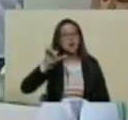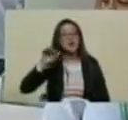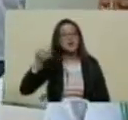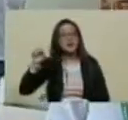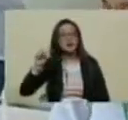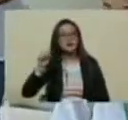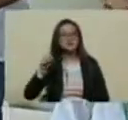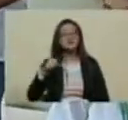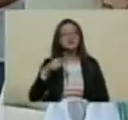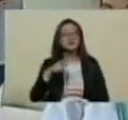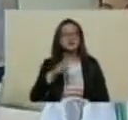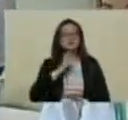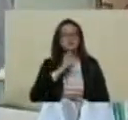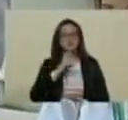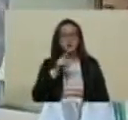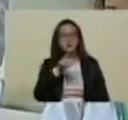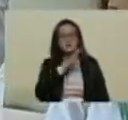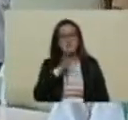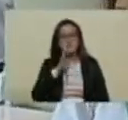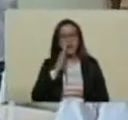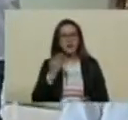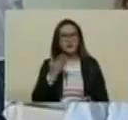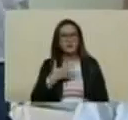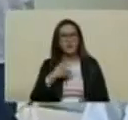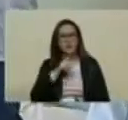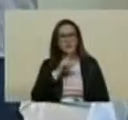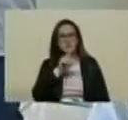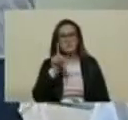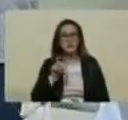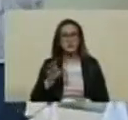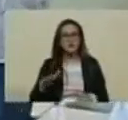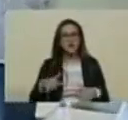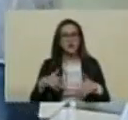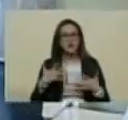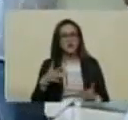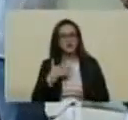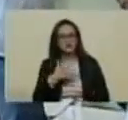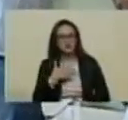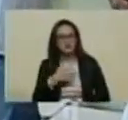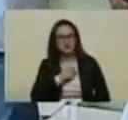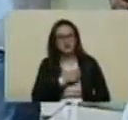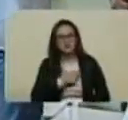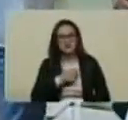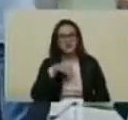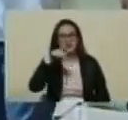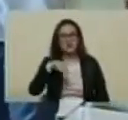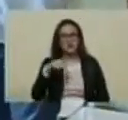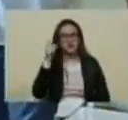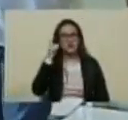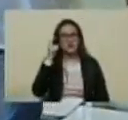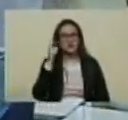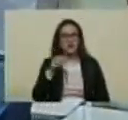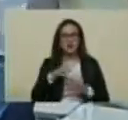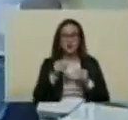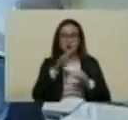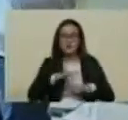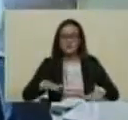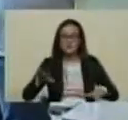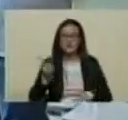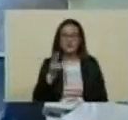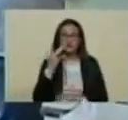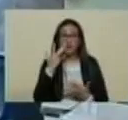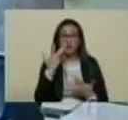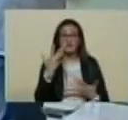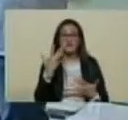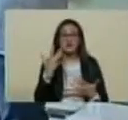Usted como madre, podemos preguntarle también cuál es el sentimiento suyo en el día de hoy para toda Venezuela que nos ve